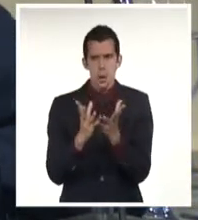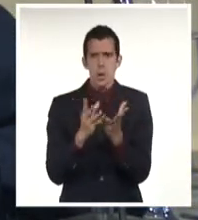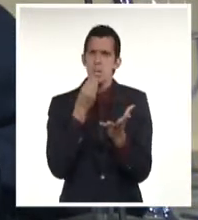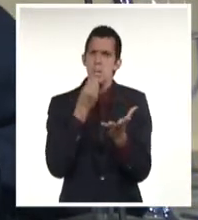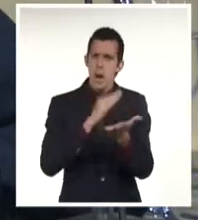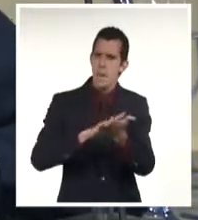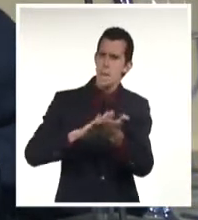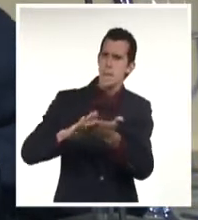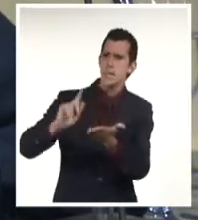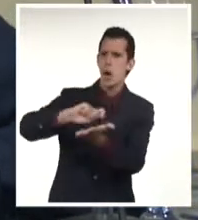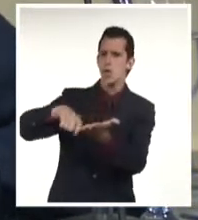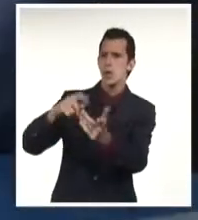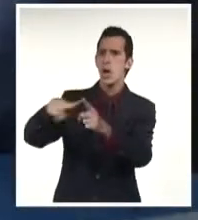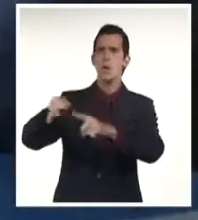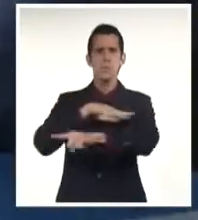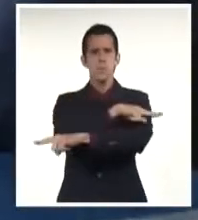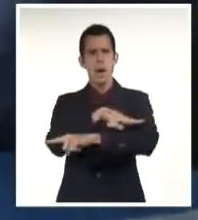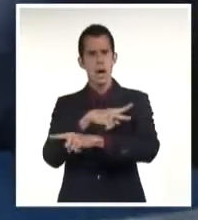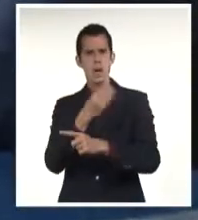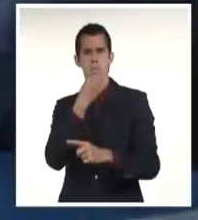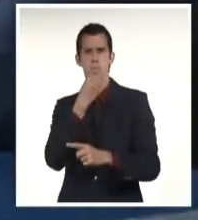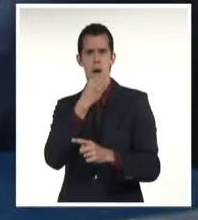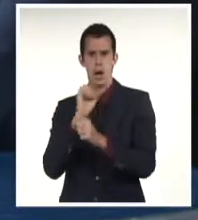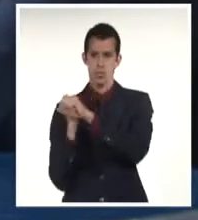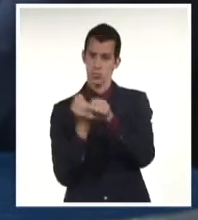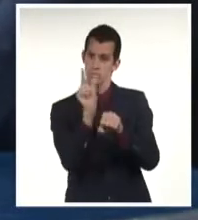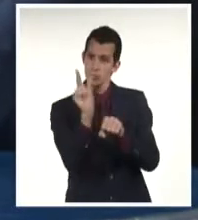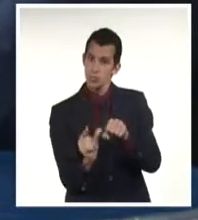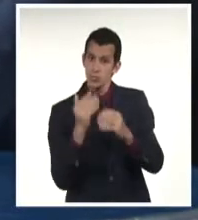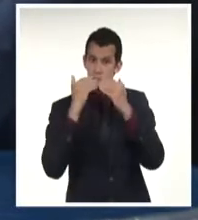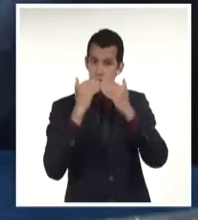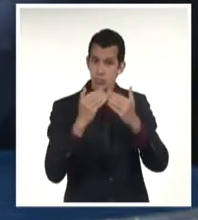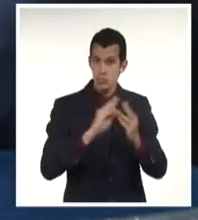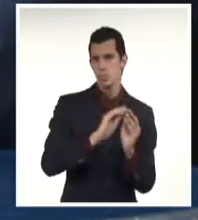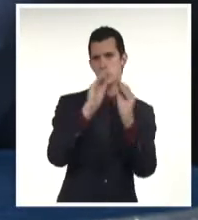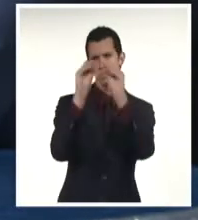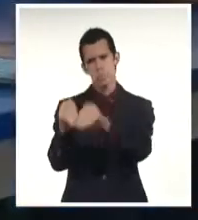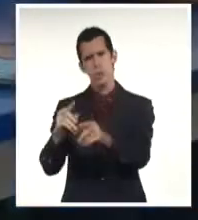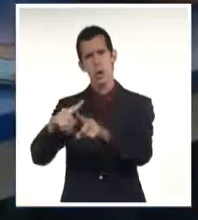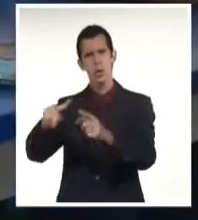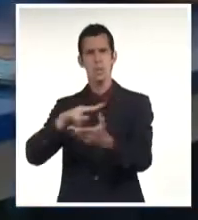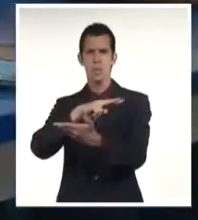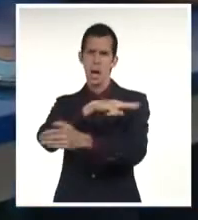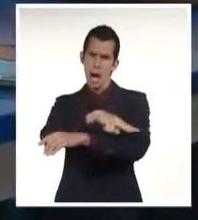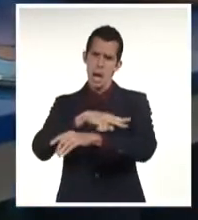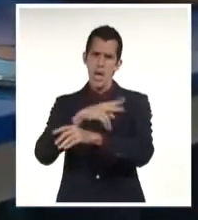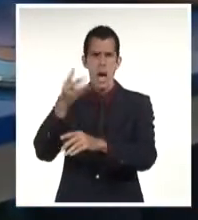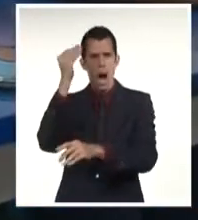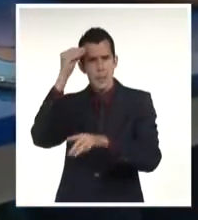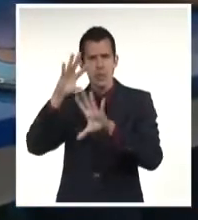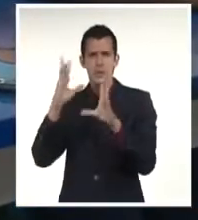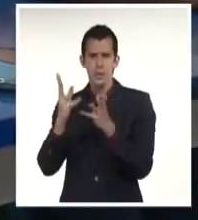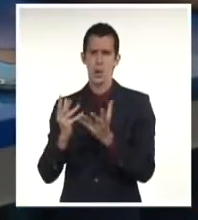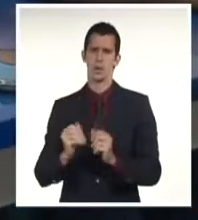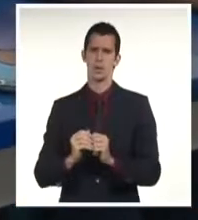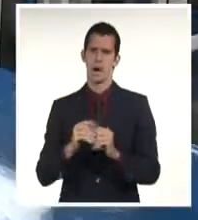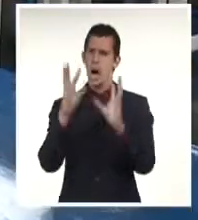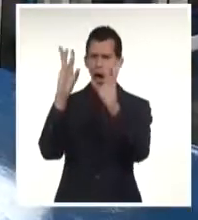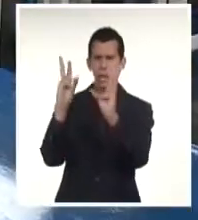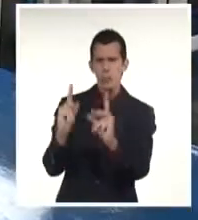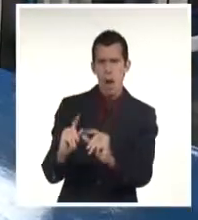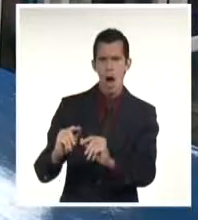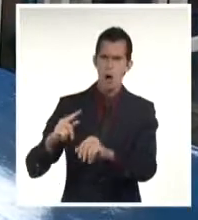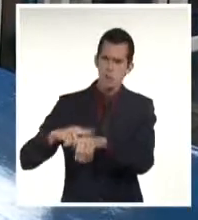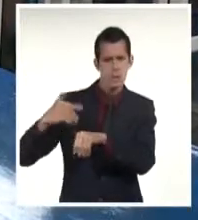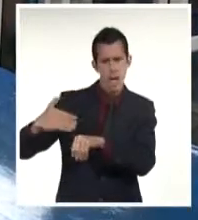el valor histórico del béisbol cubano. A su vez, comentó que los resultados se verían con el tiempo y señaló que este respaldo permite la